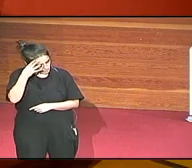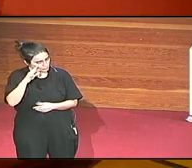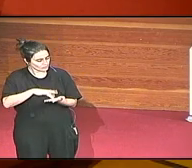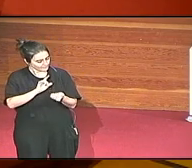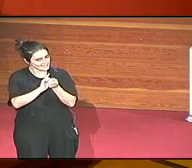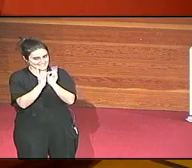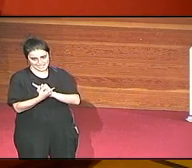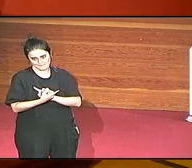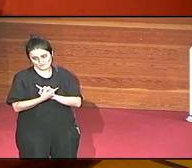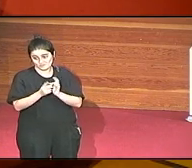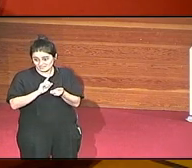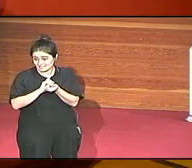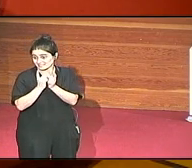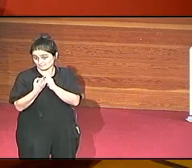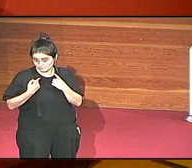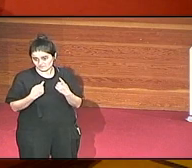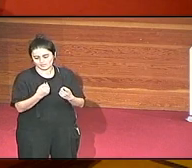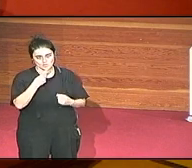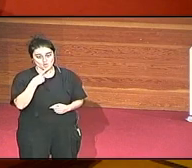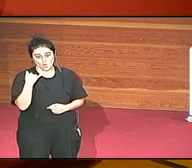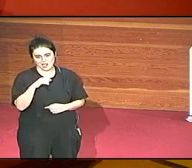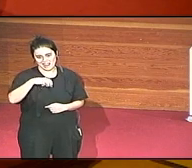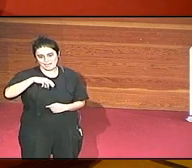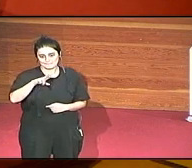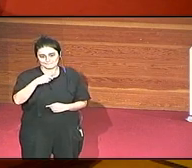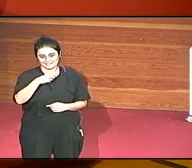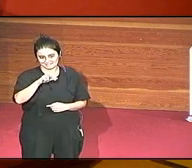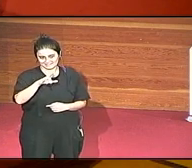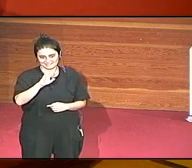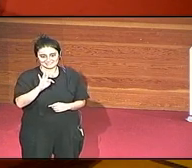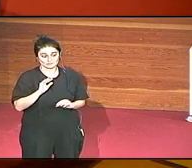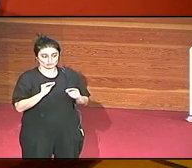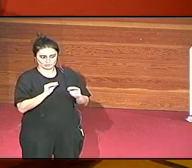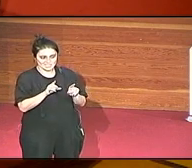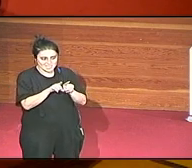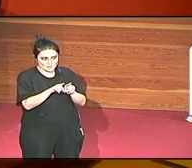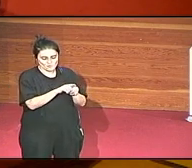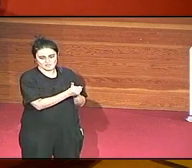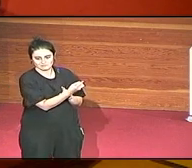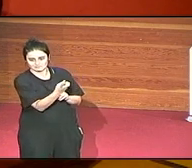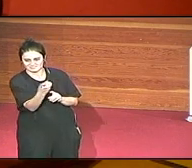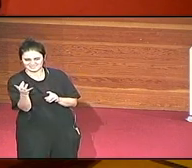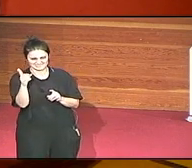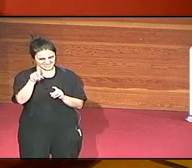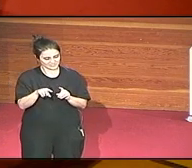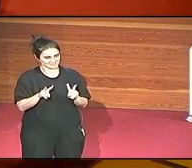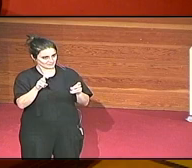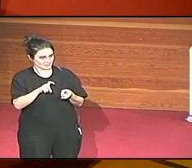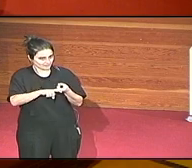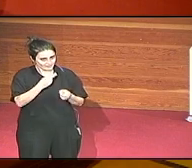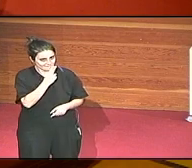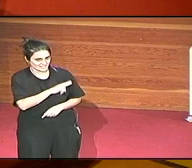además necesario y ojalá haya muchas margaret que poco a poco se convierta en esta cuestión de los del matrimonio infantil en